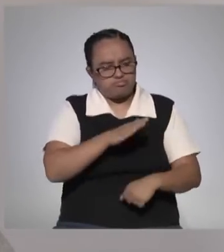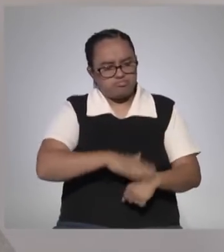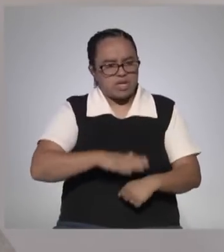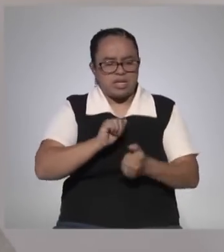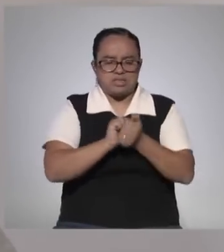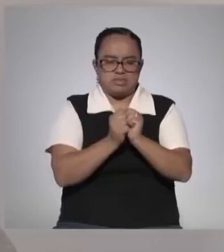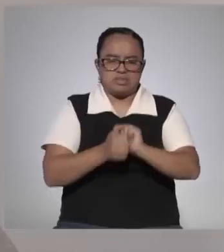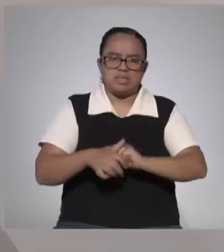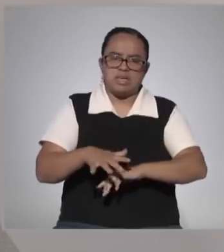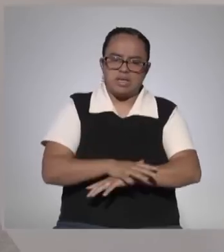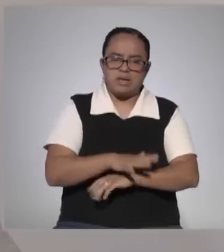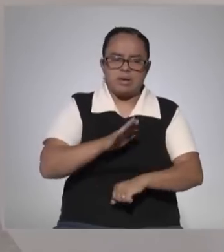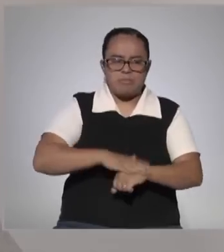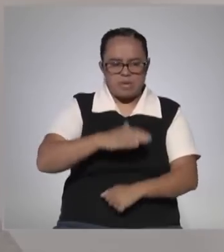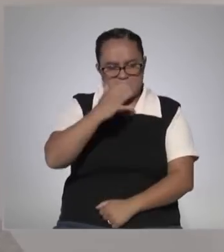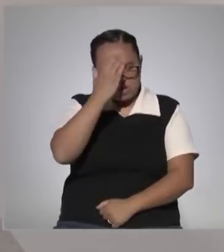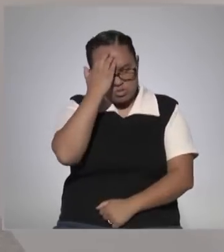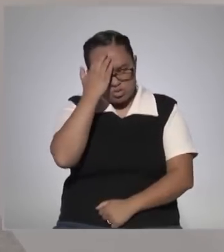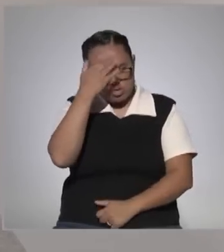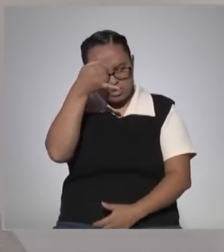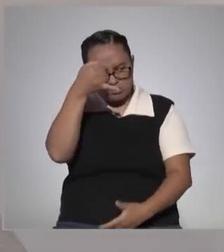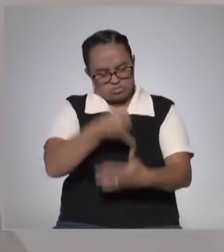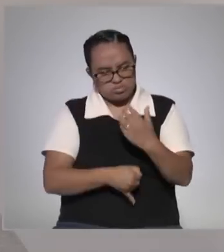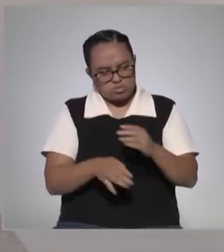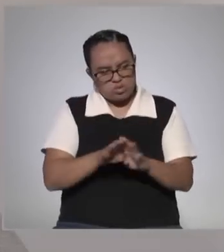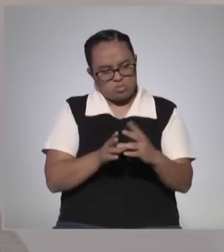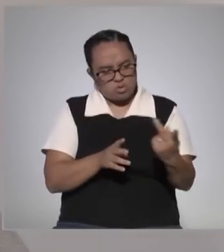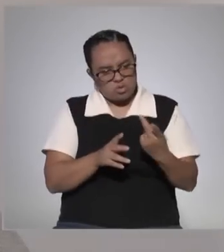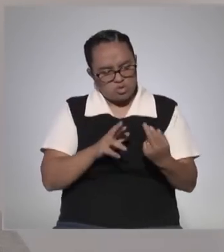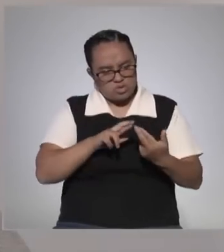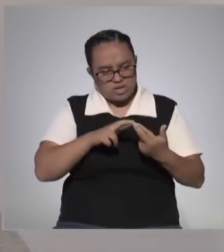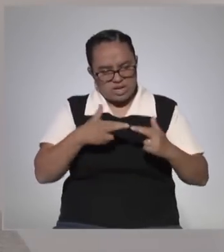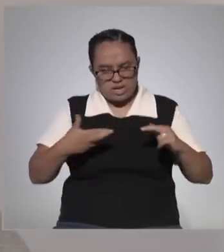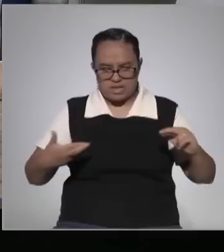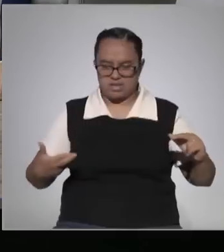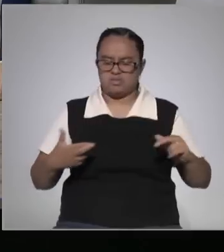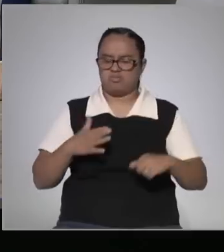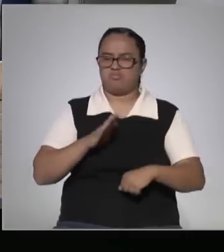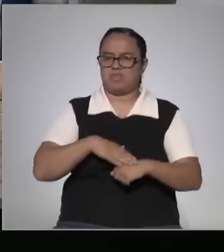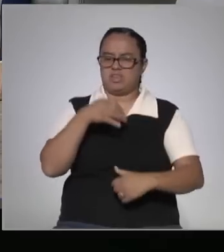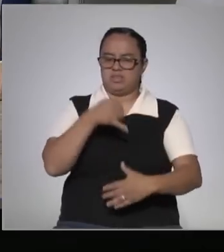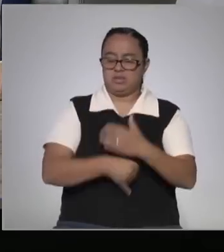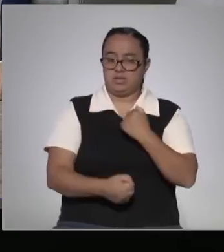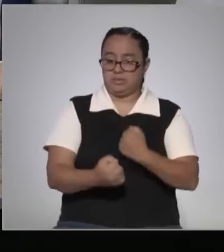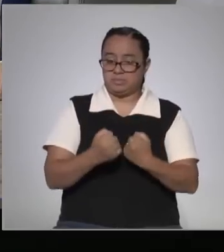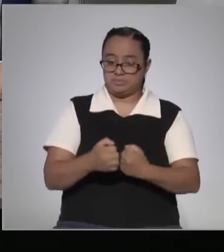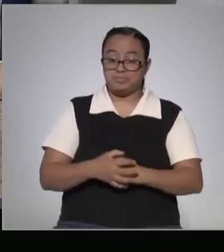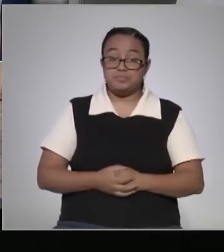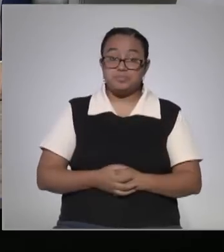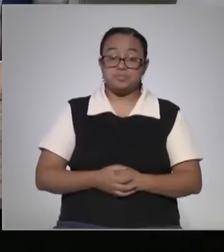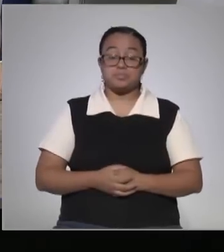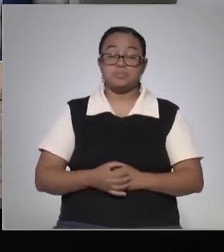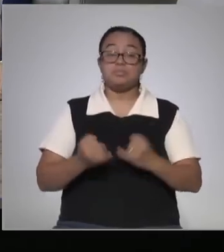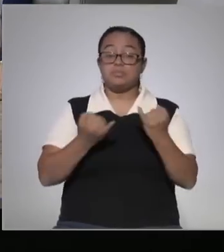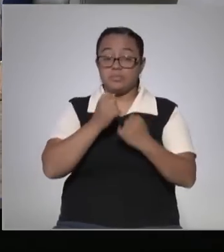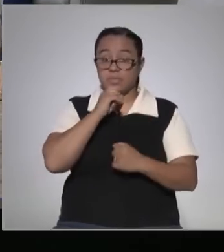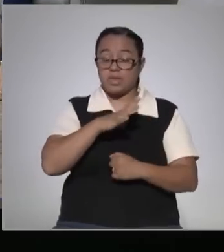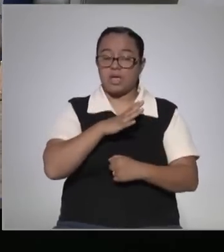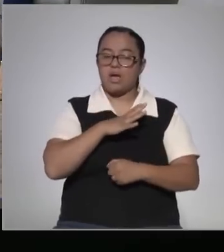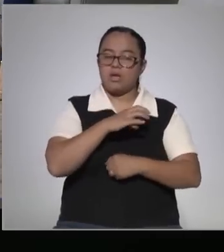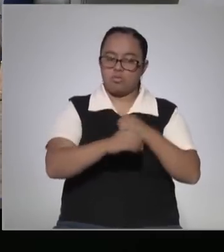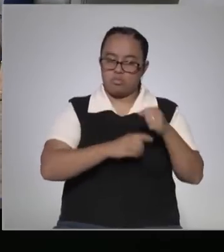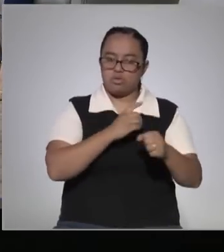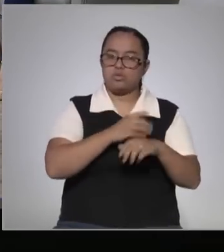a conocer, a profundizar en la relación. En este sentido, bueno, pues hay una oportunidad y sí